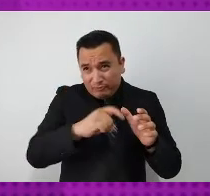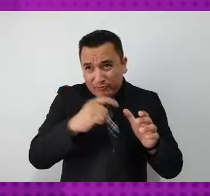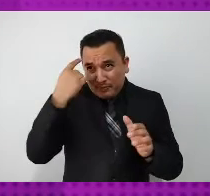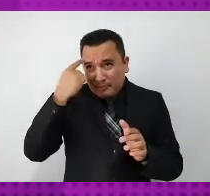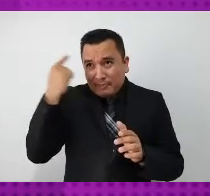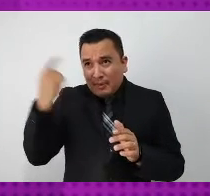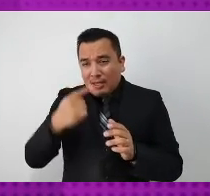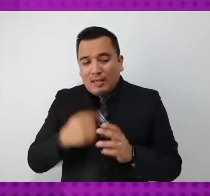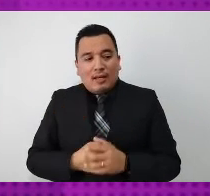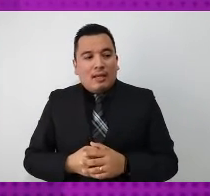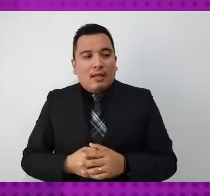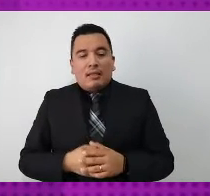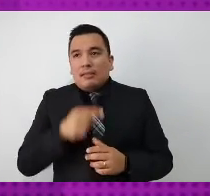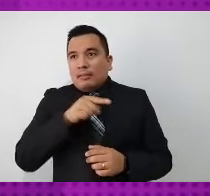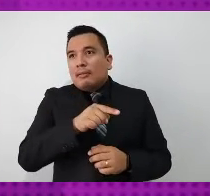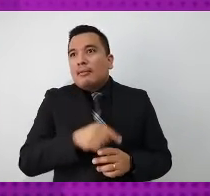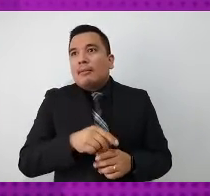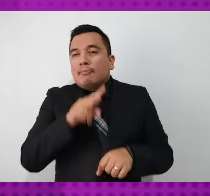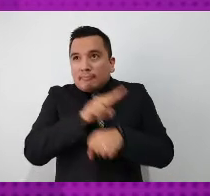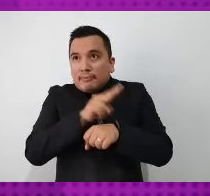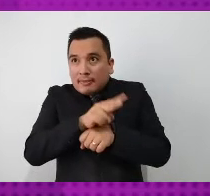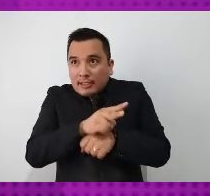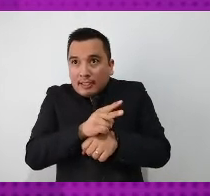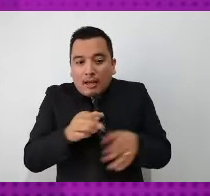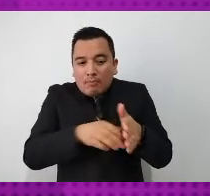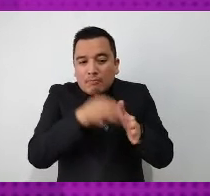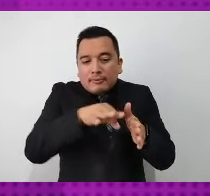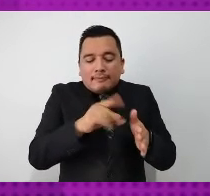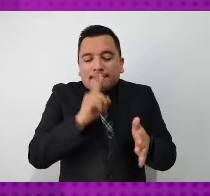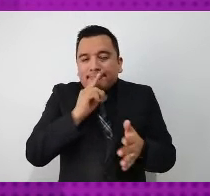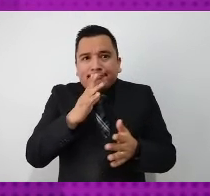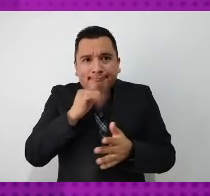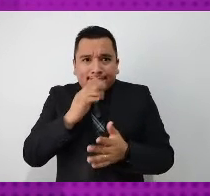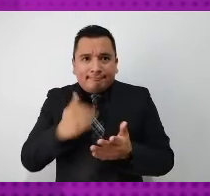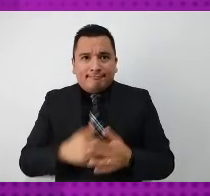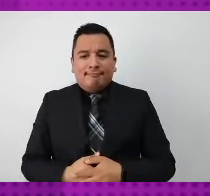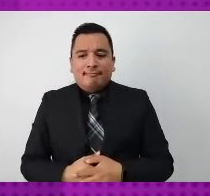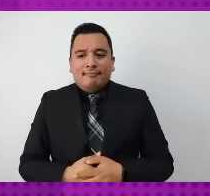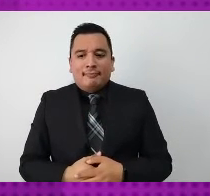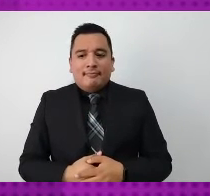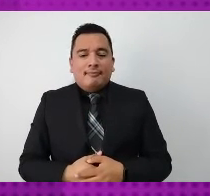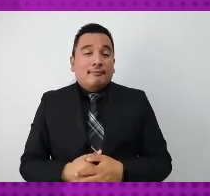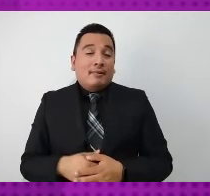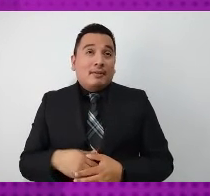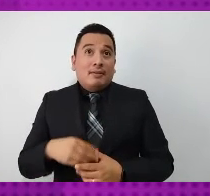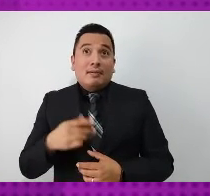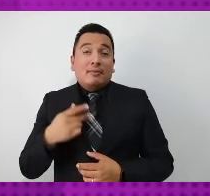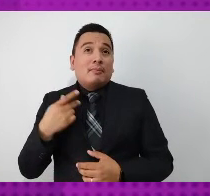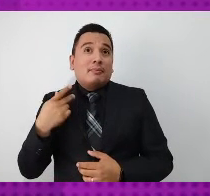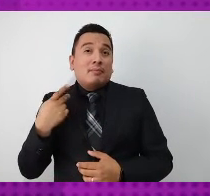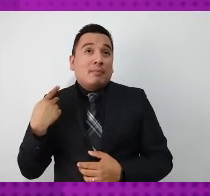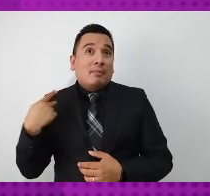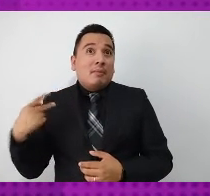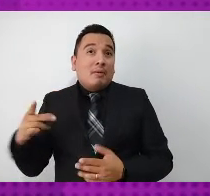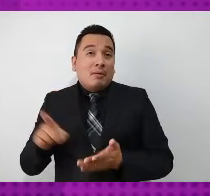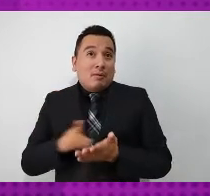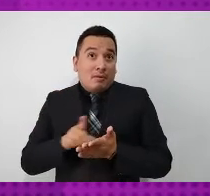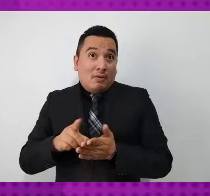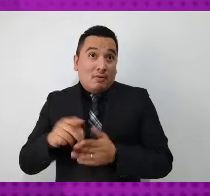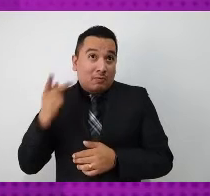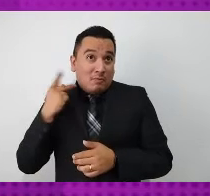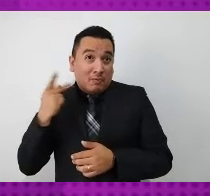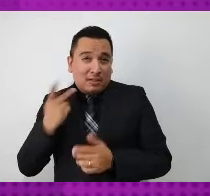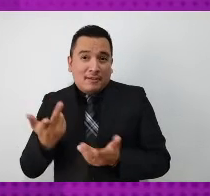los deja fuera de la participación y del ejercicio de un derecho político el lector de ser